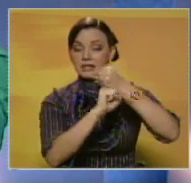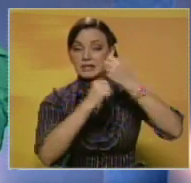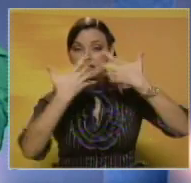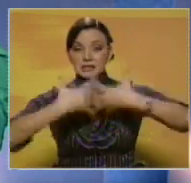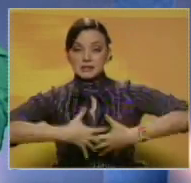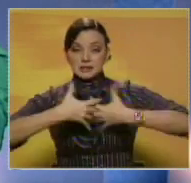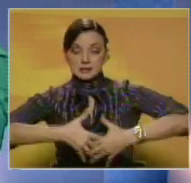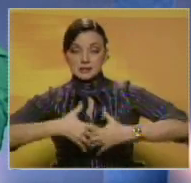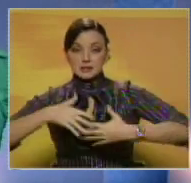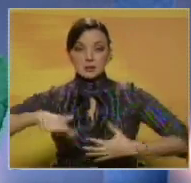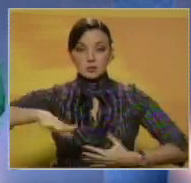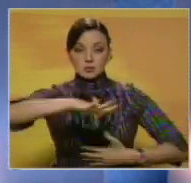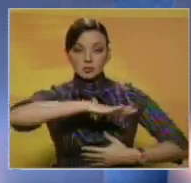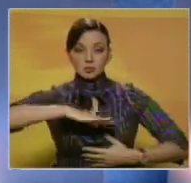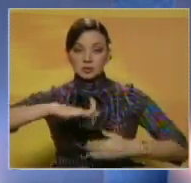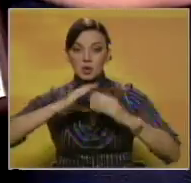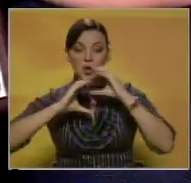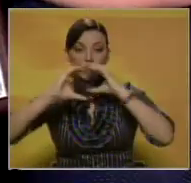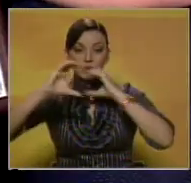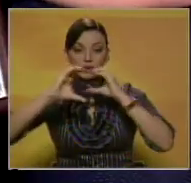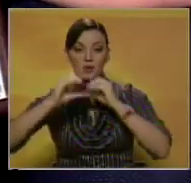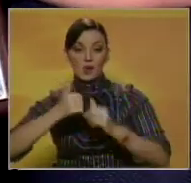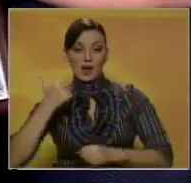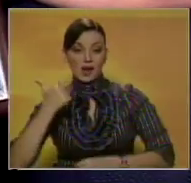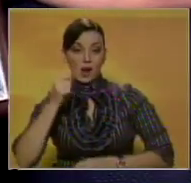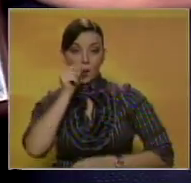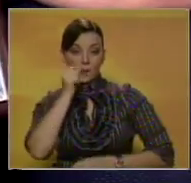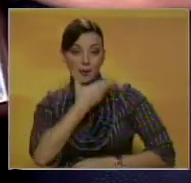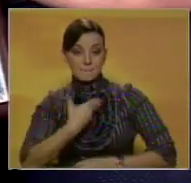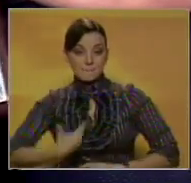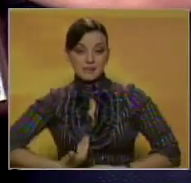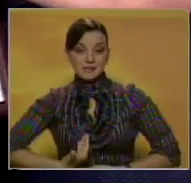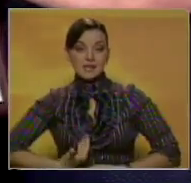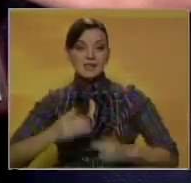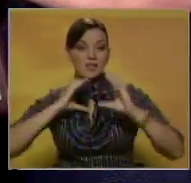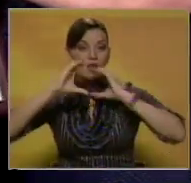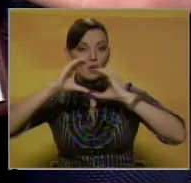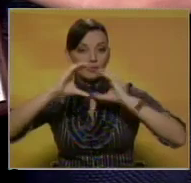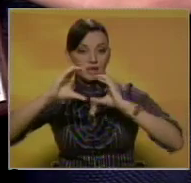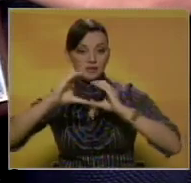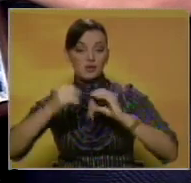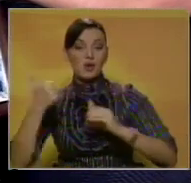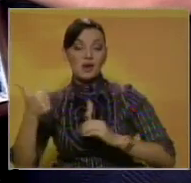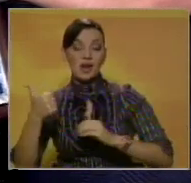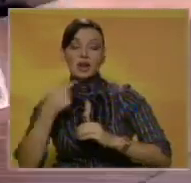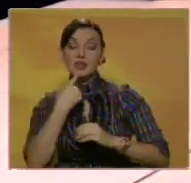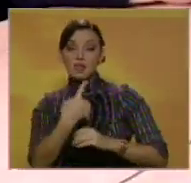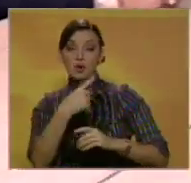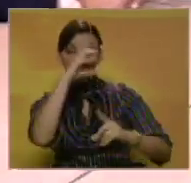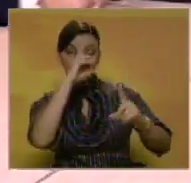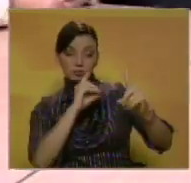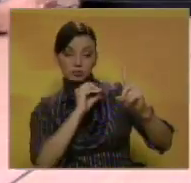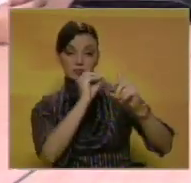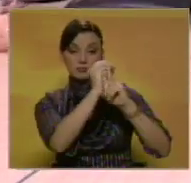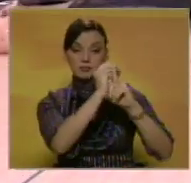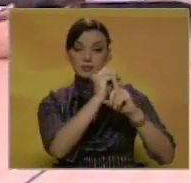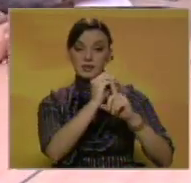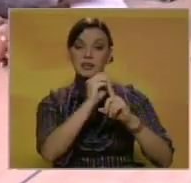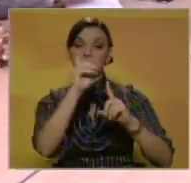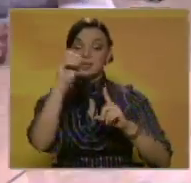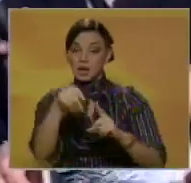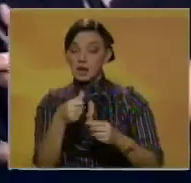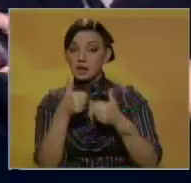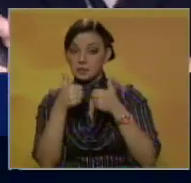empresarial en el sector comunicacional. El presidente de la organización, Vicente Brito, destacó la trayectoria y calidad humana de nuestro